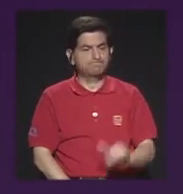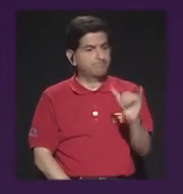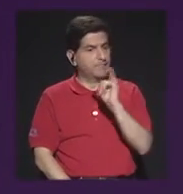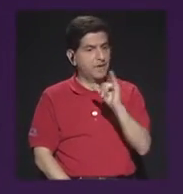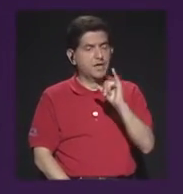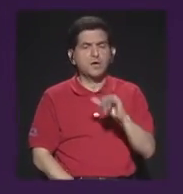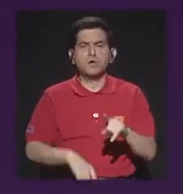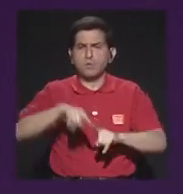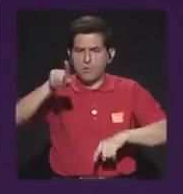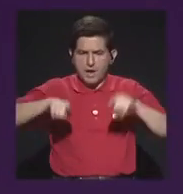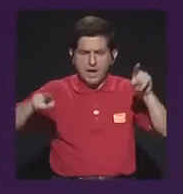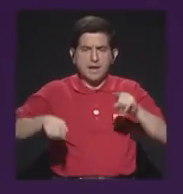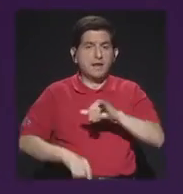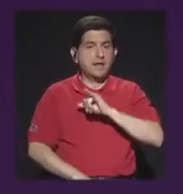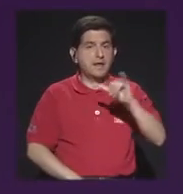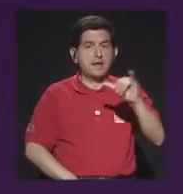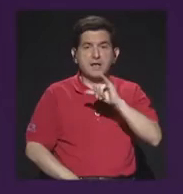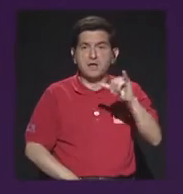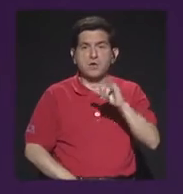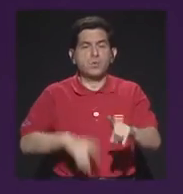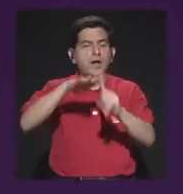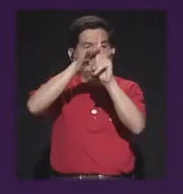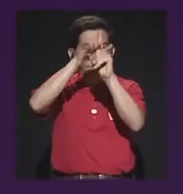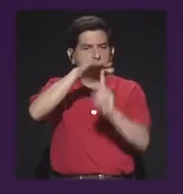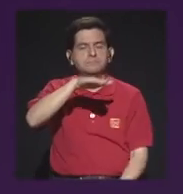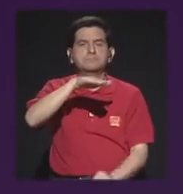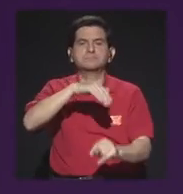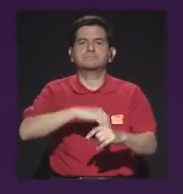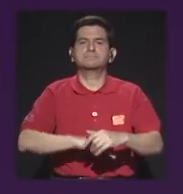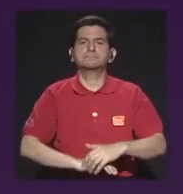igualmente diversas, igualmente invisibles.